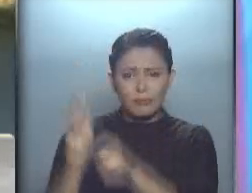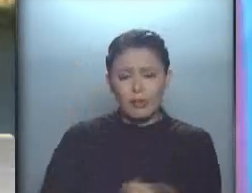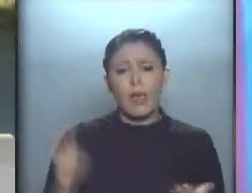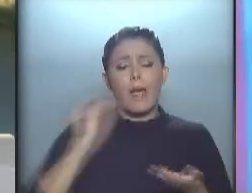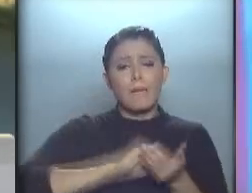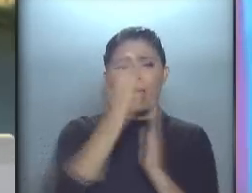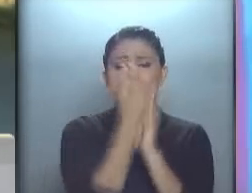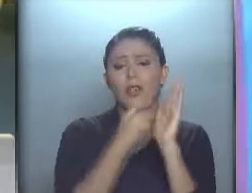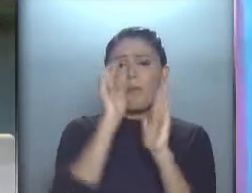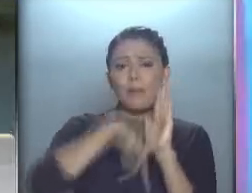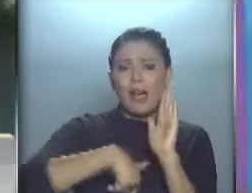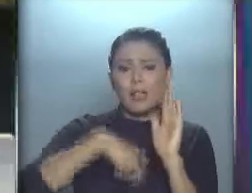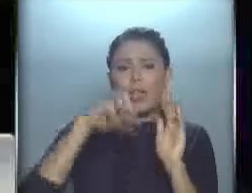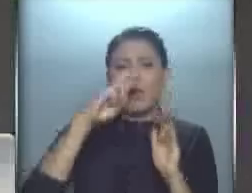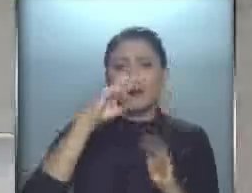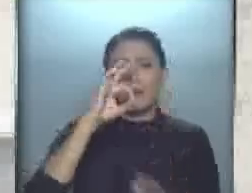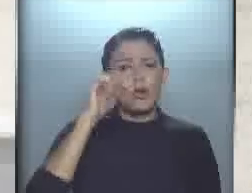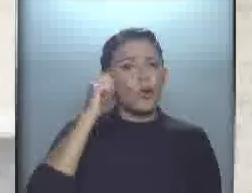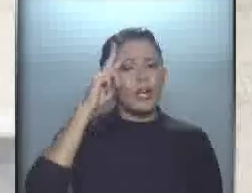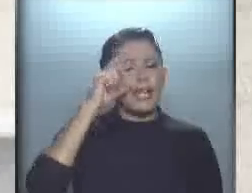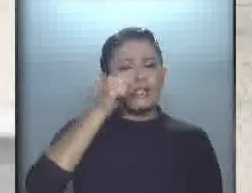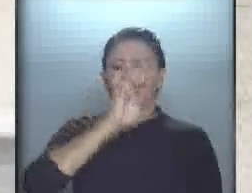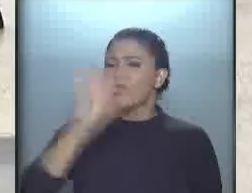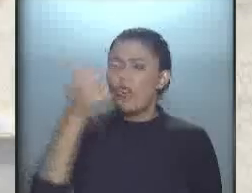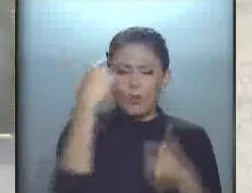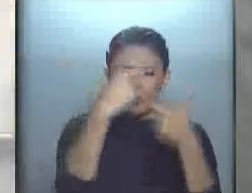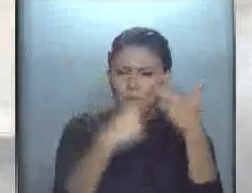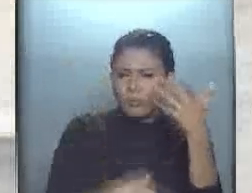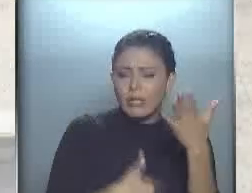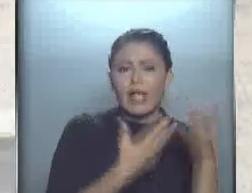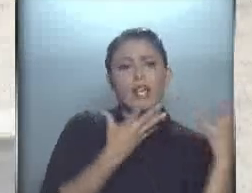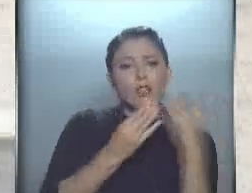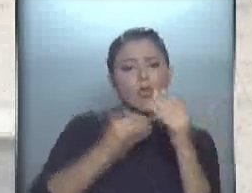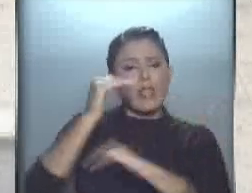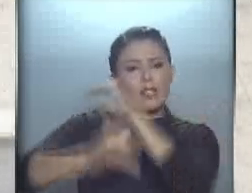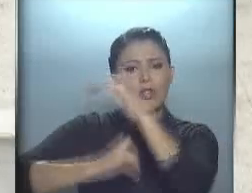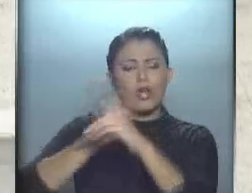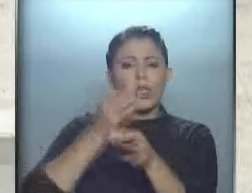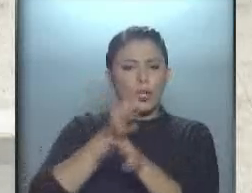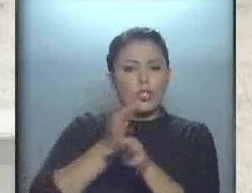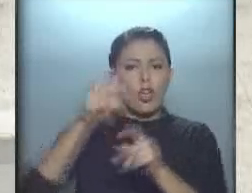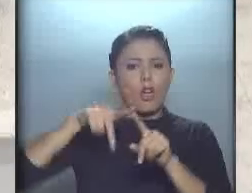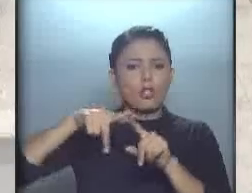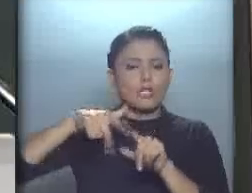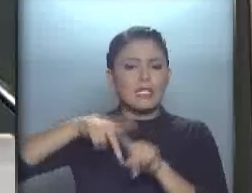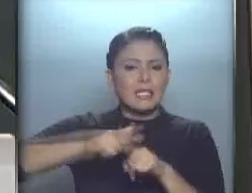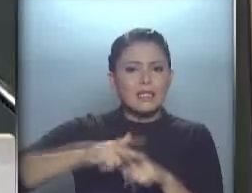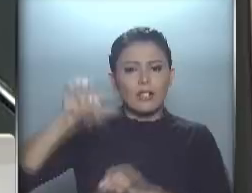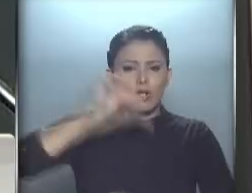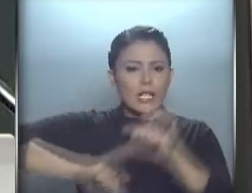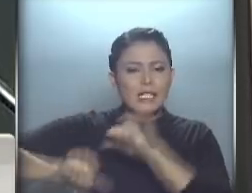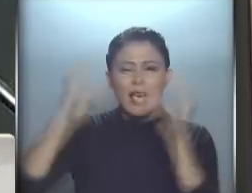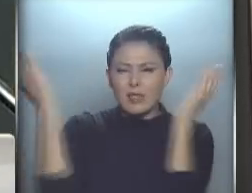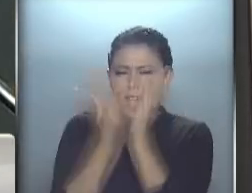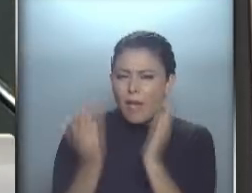plan progresar o sea tomando todo los factores que hacen al desarrollo de la educación de la ciencia y la tecnología la investigación el